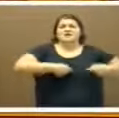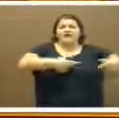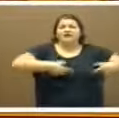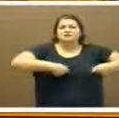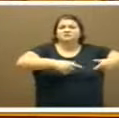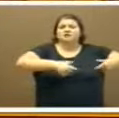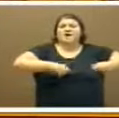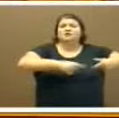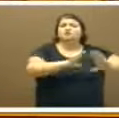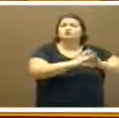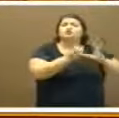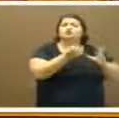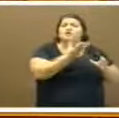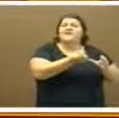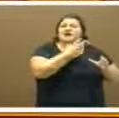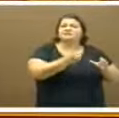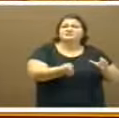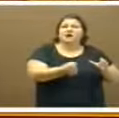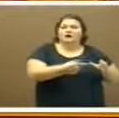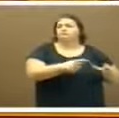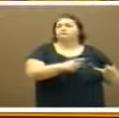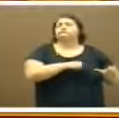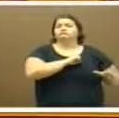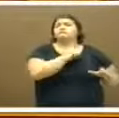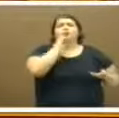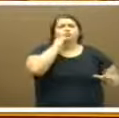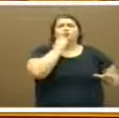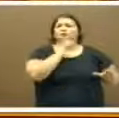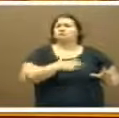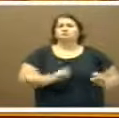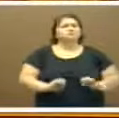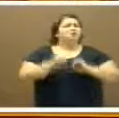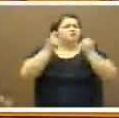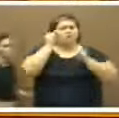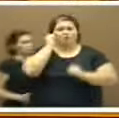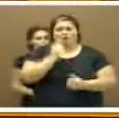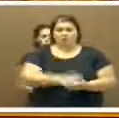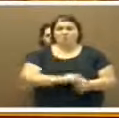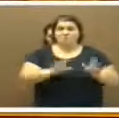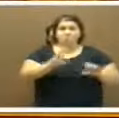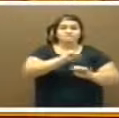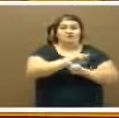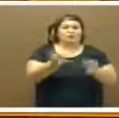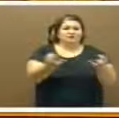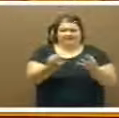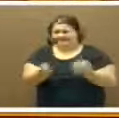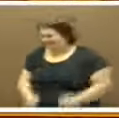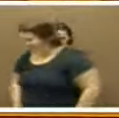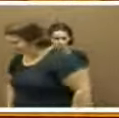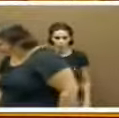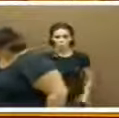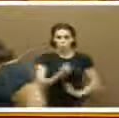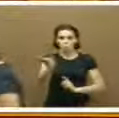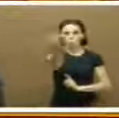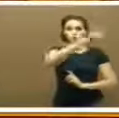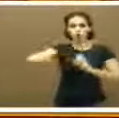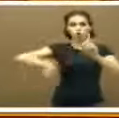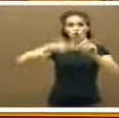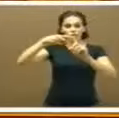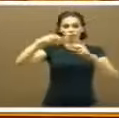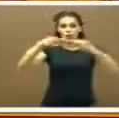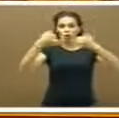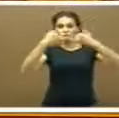garras socialistas. Ese era su guión. Pero lo más perverso es que ustedes, para cumplir con el déficit, solo han